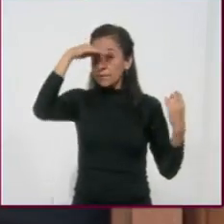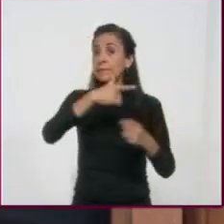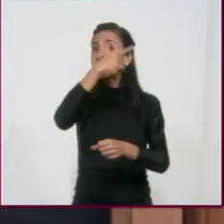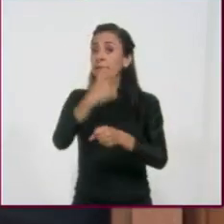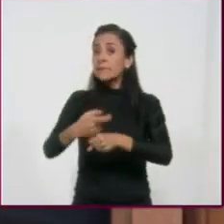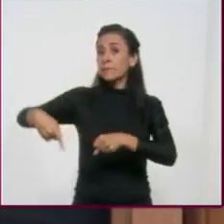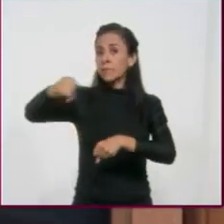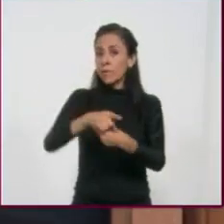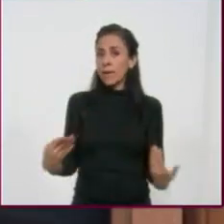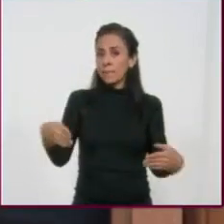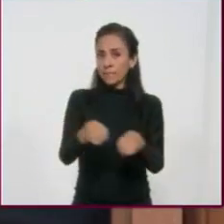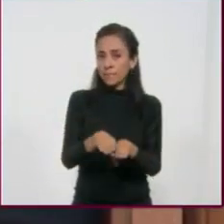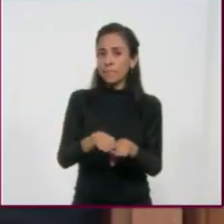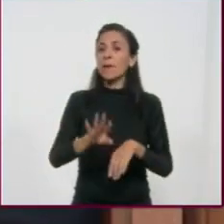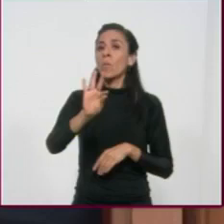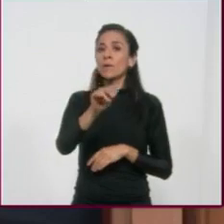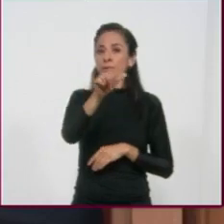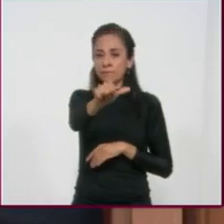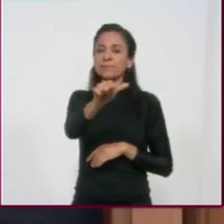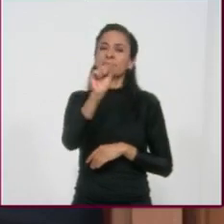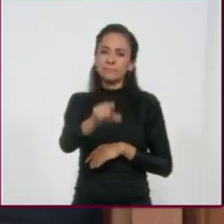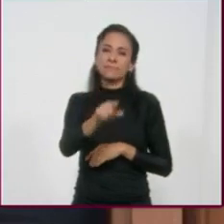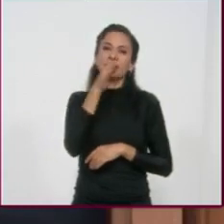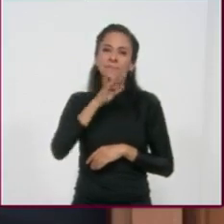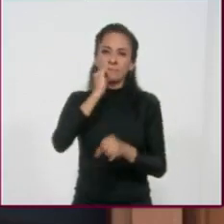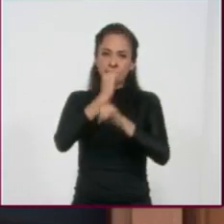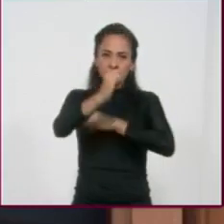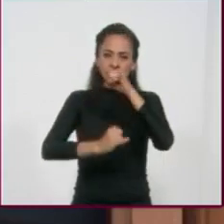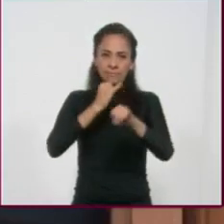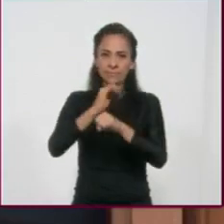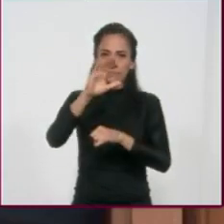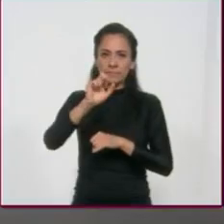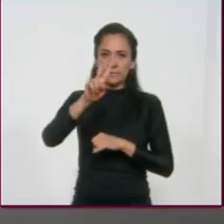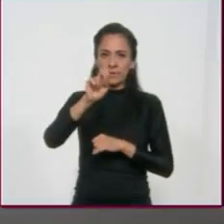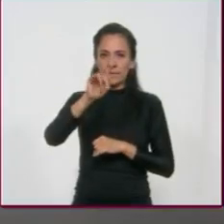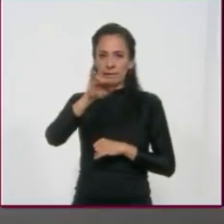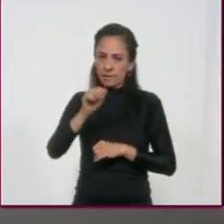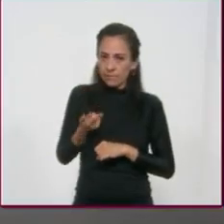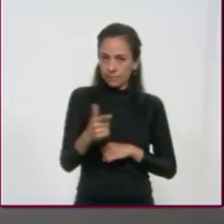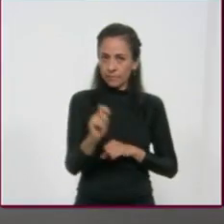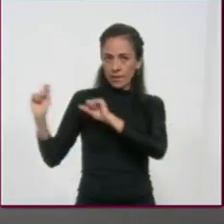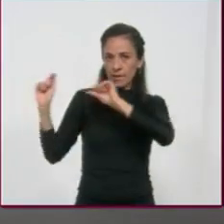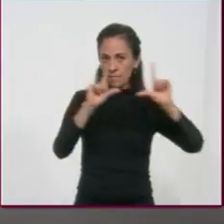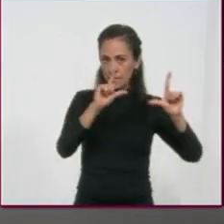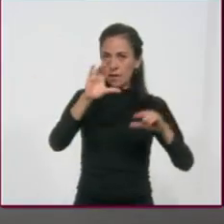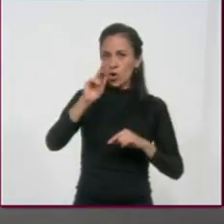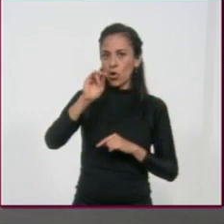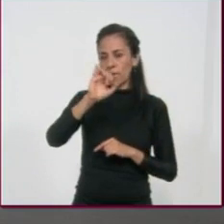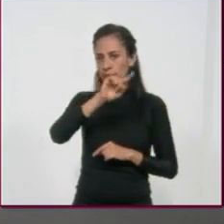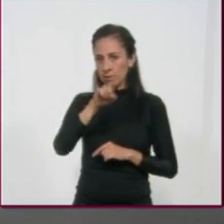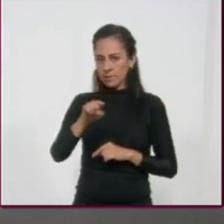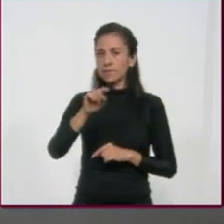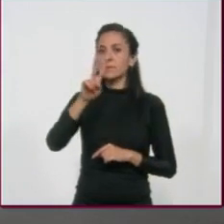de la 46ª edición del Festival Internacional Cervantino. Seguiremos informando con imágenes de José Luis Cortés y Luis Virgilio.